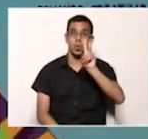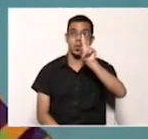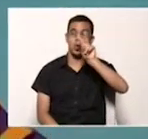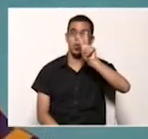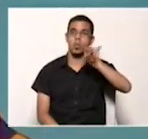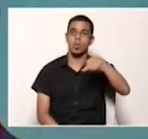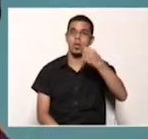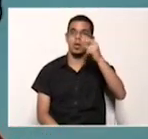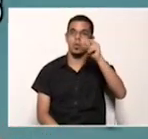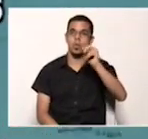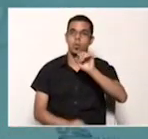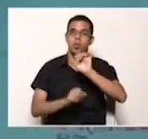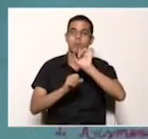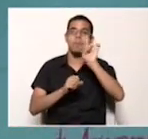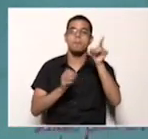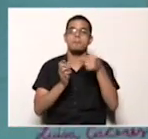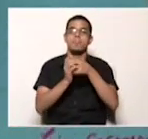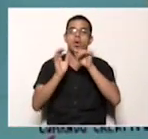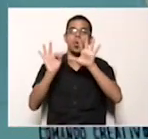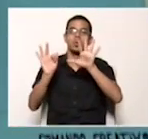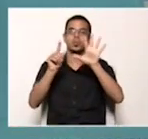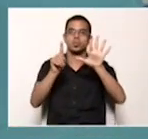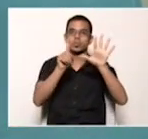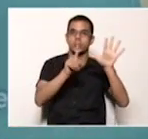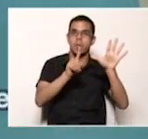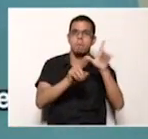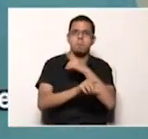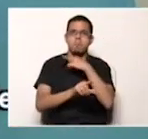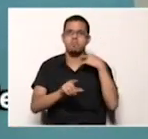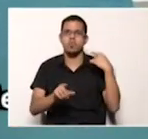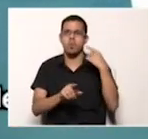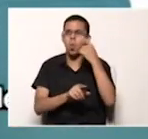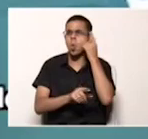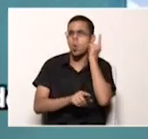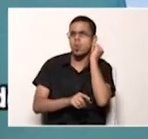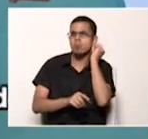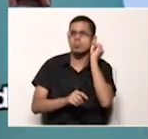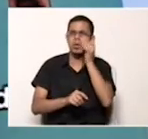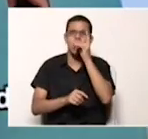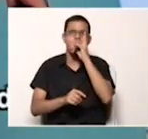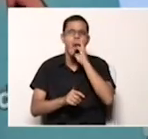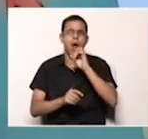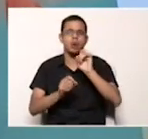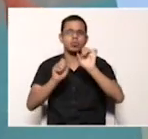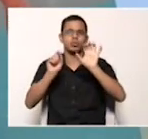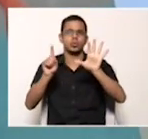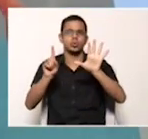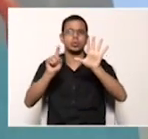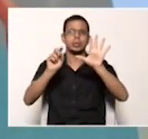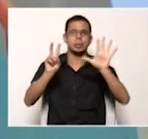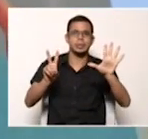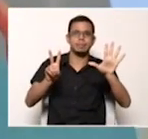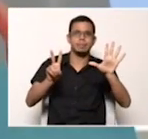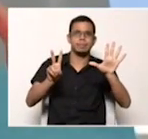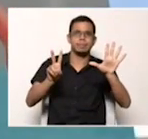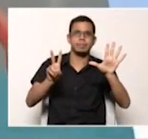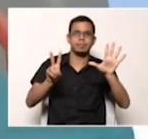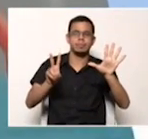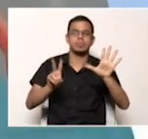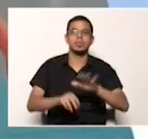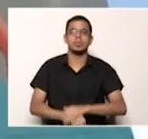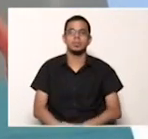El 2 de junio de 1866 falleció en Caracas a la edad de 67 años la heroína de la gesta